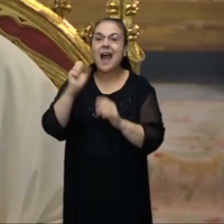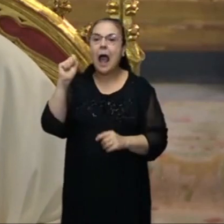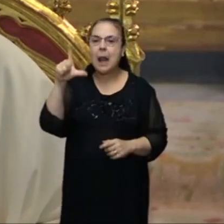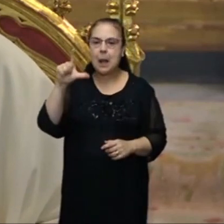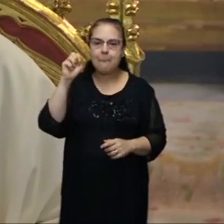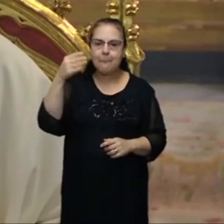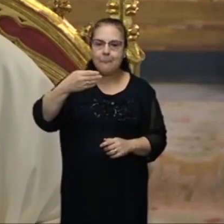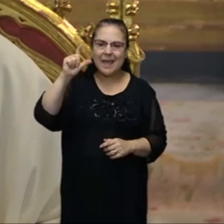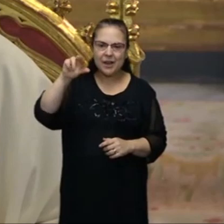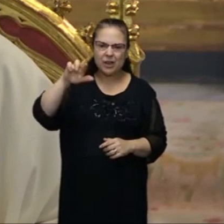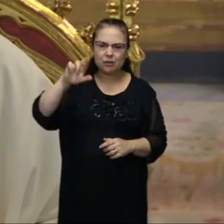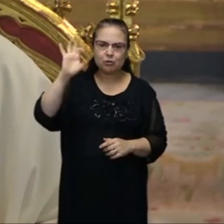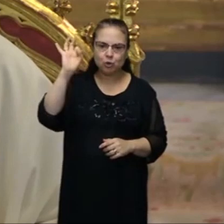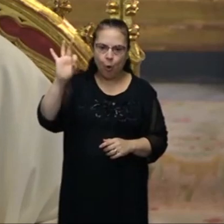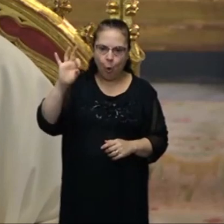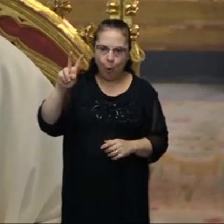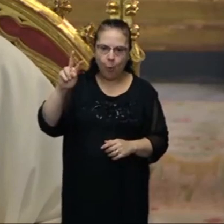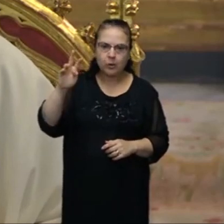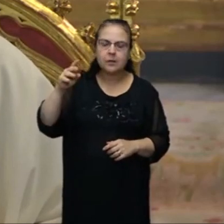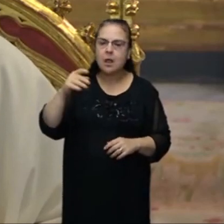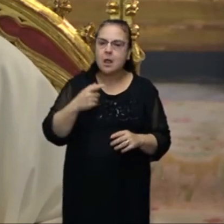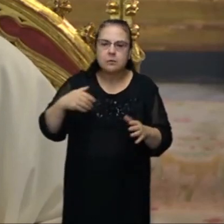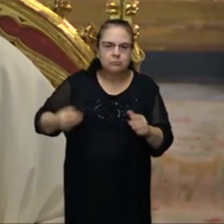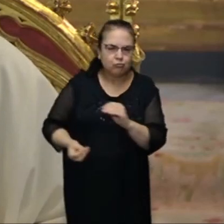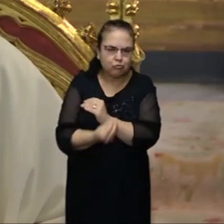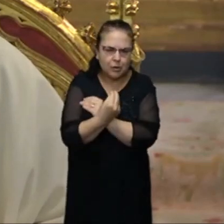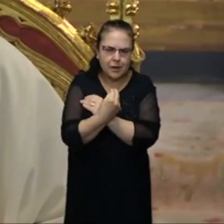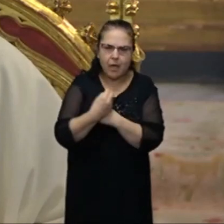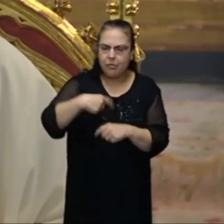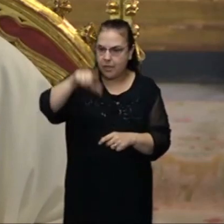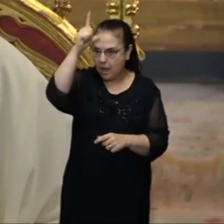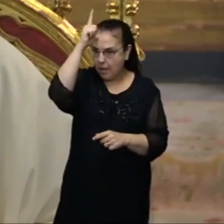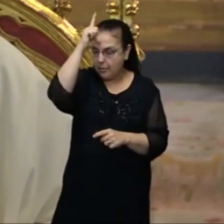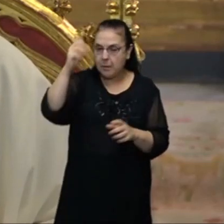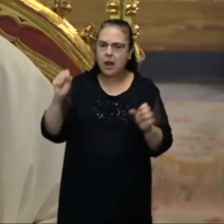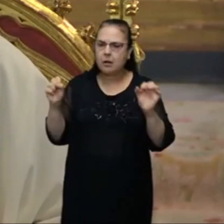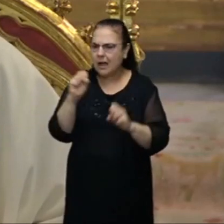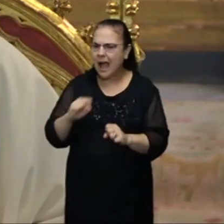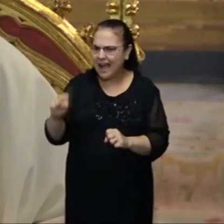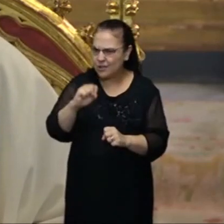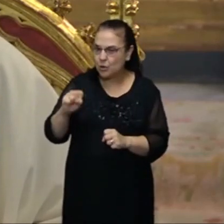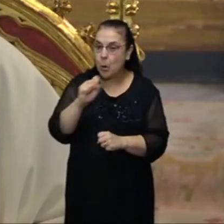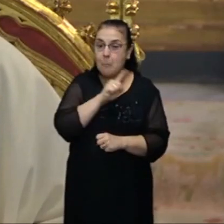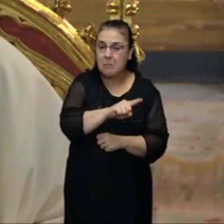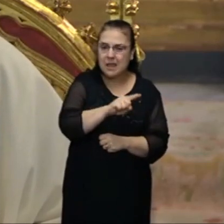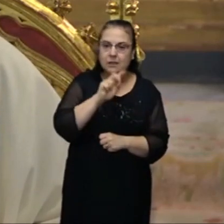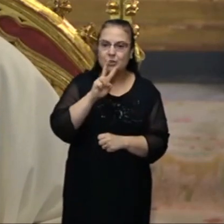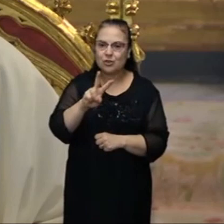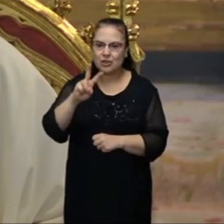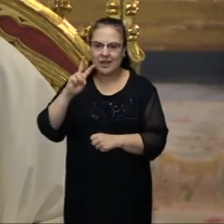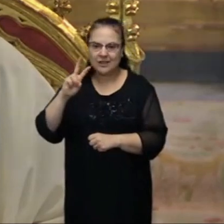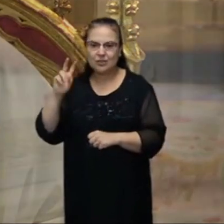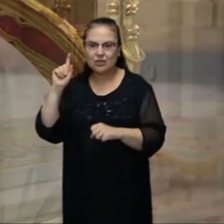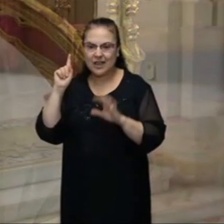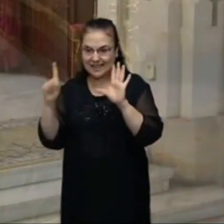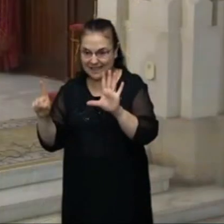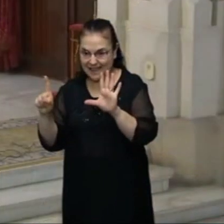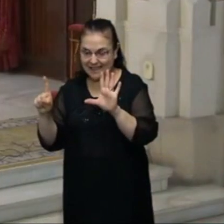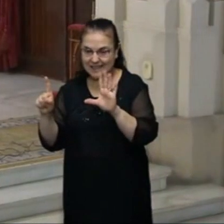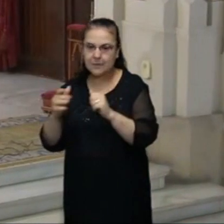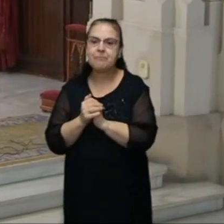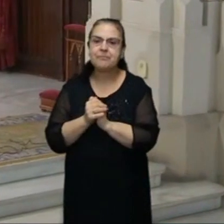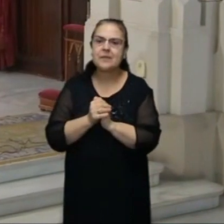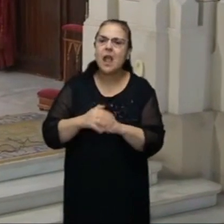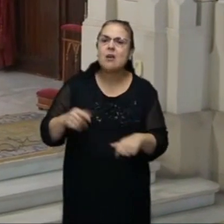Alberto Magno nace en Alemania, cerca del Danubio, hacia 1206. Es hijo de familia noble, militar, tienen un castillo